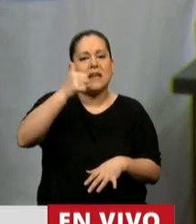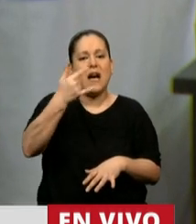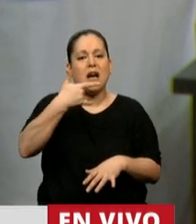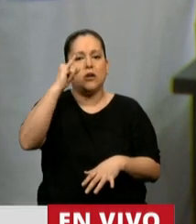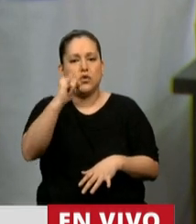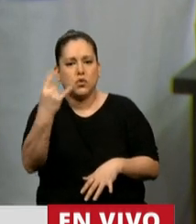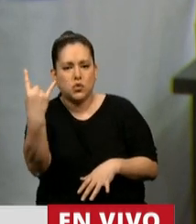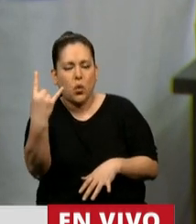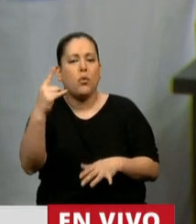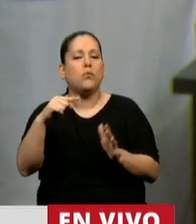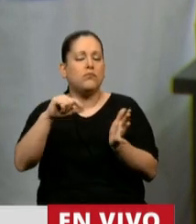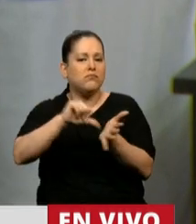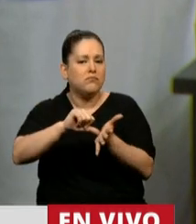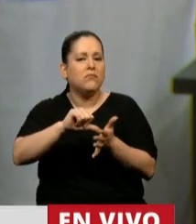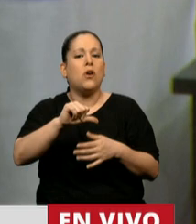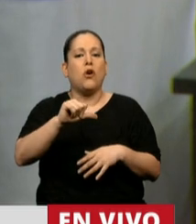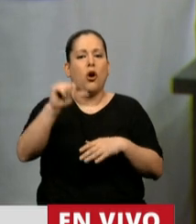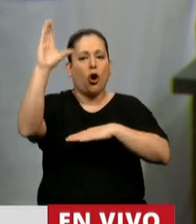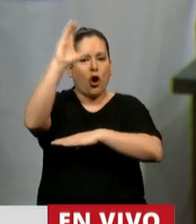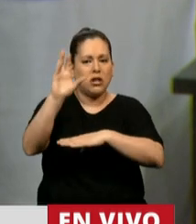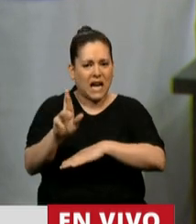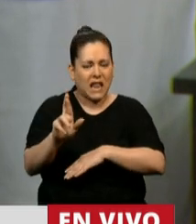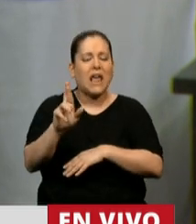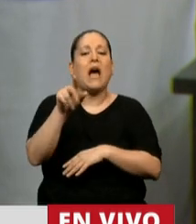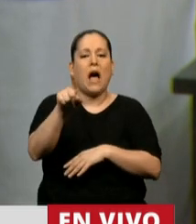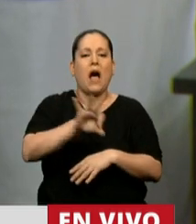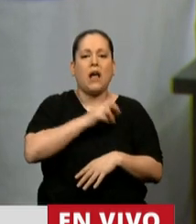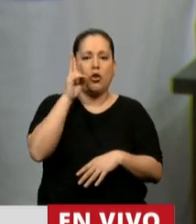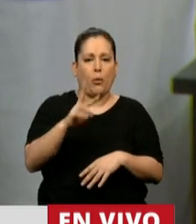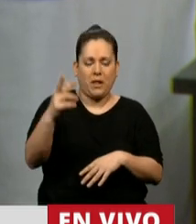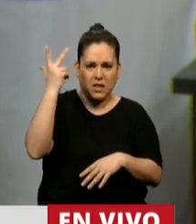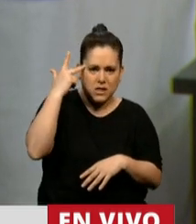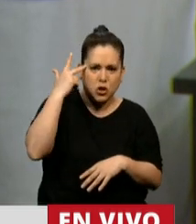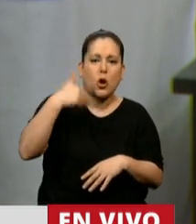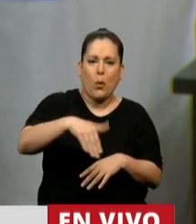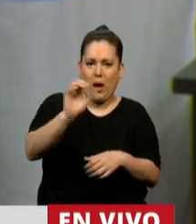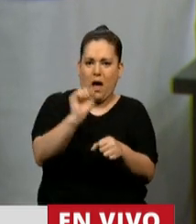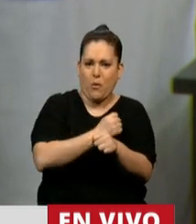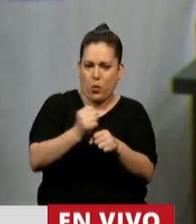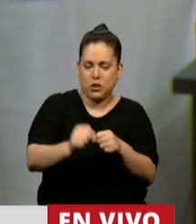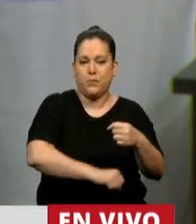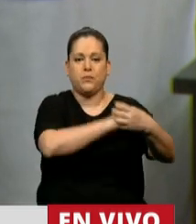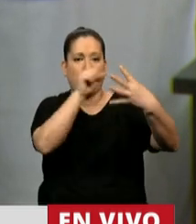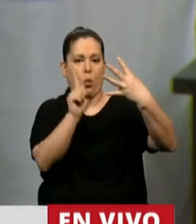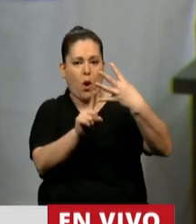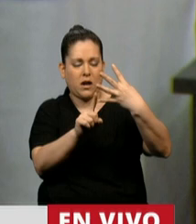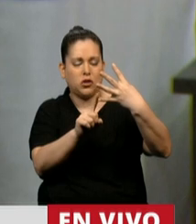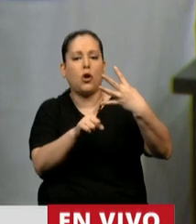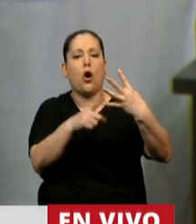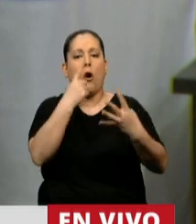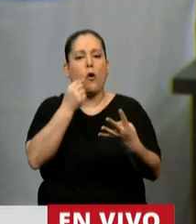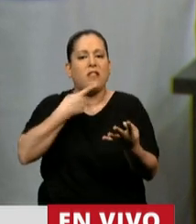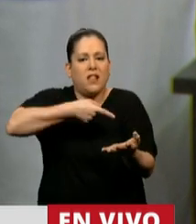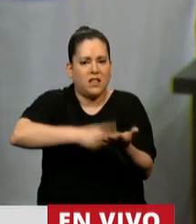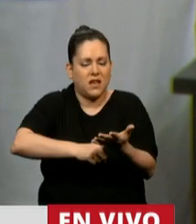Costa Rica el 4 de marzo de 2018 aprobación cuarto orden del